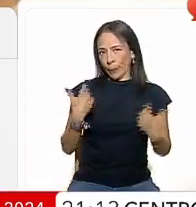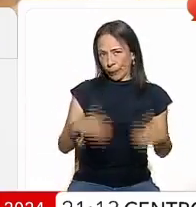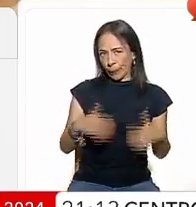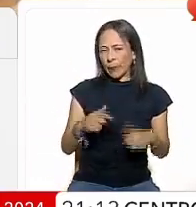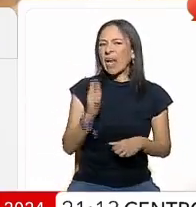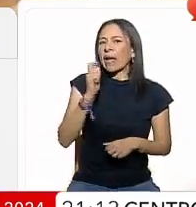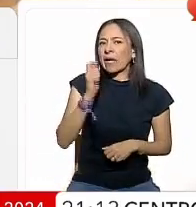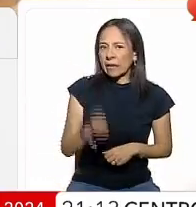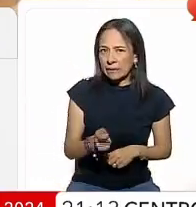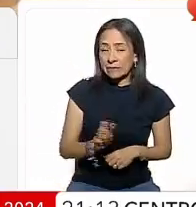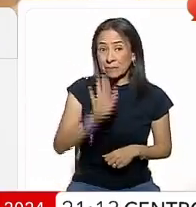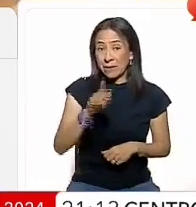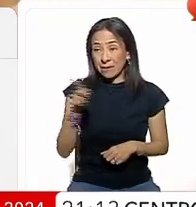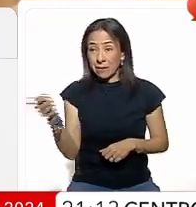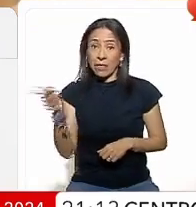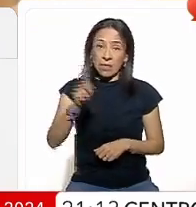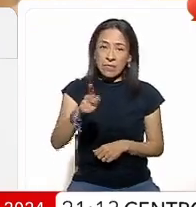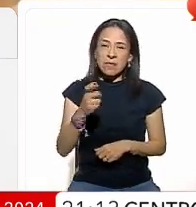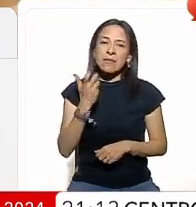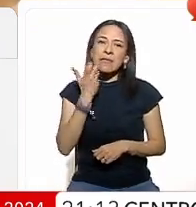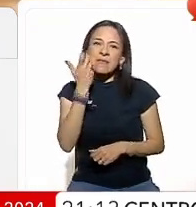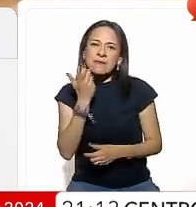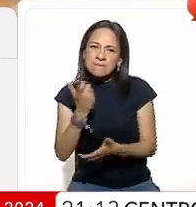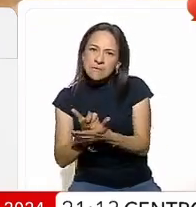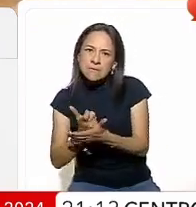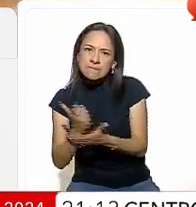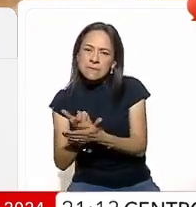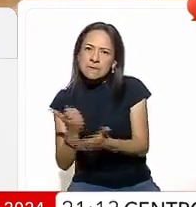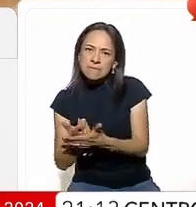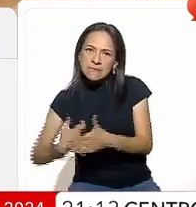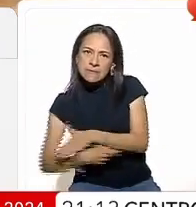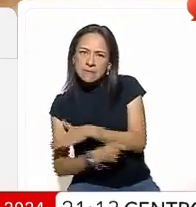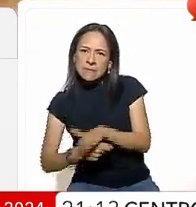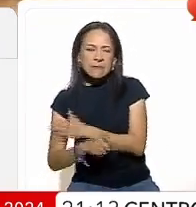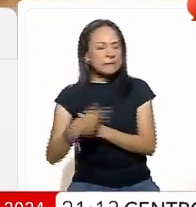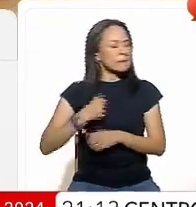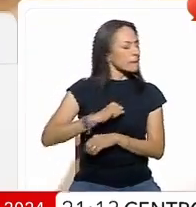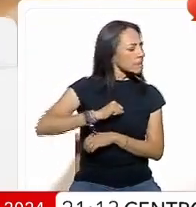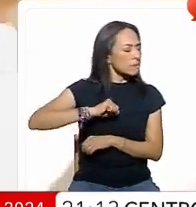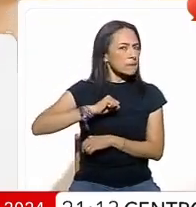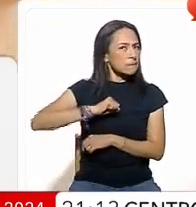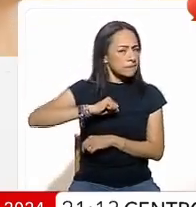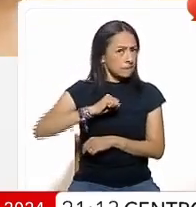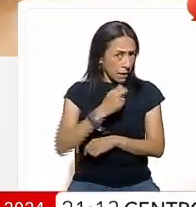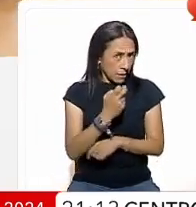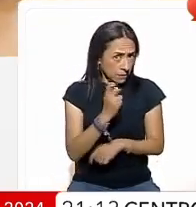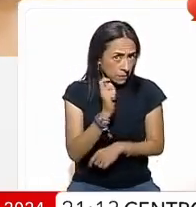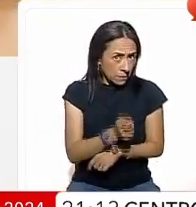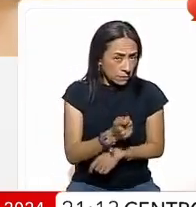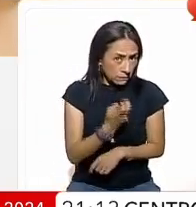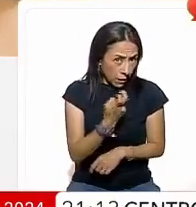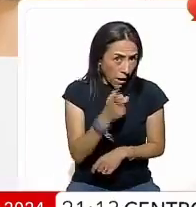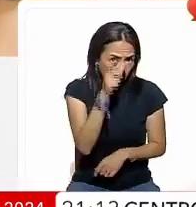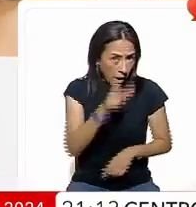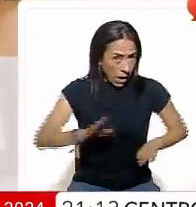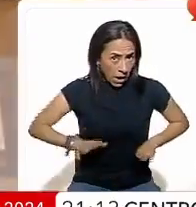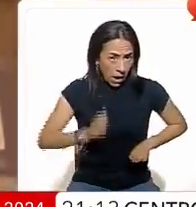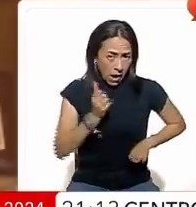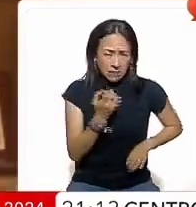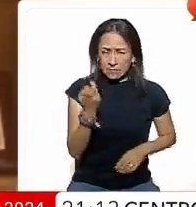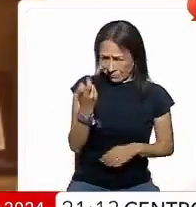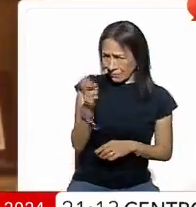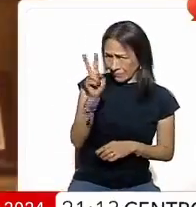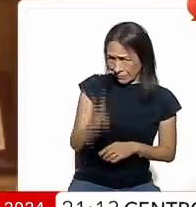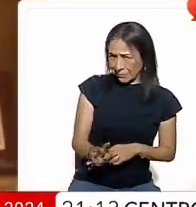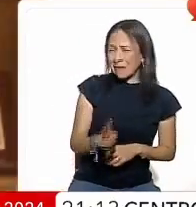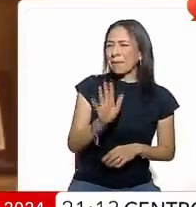en este intento de extorsión? Sí, en parte. Y la otra, mira, fueron tres temas. Primero, porque